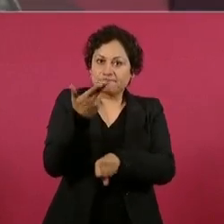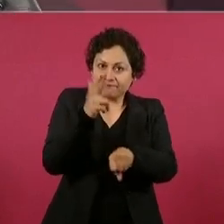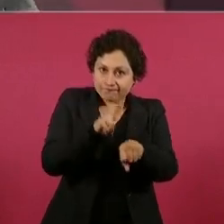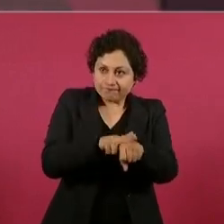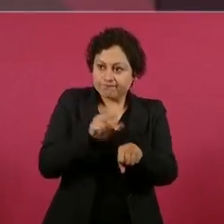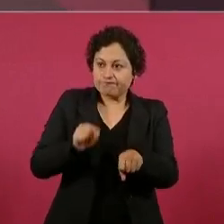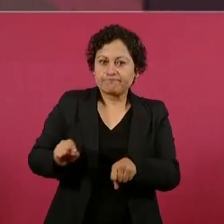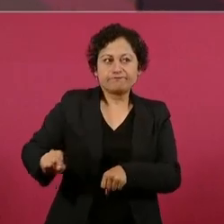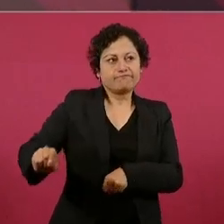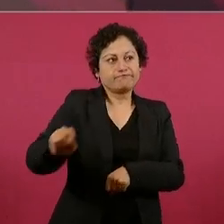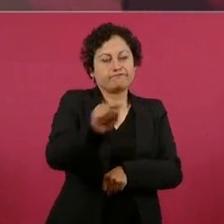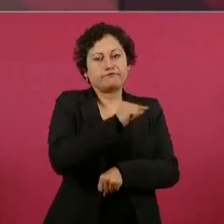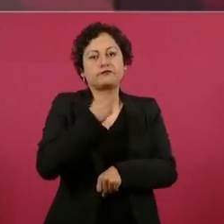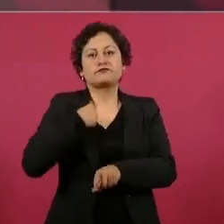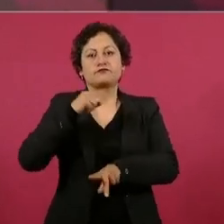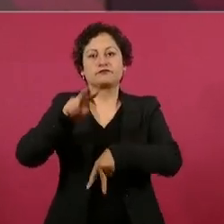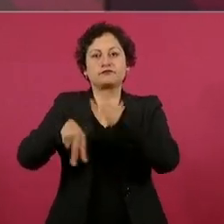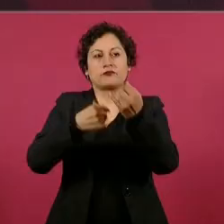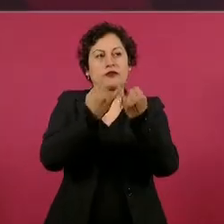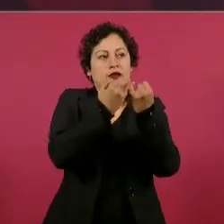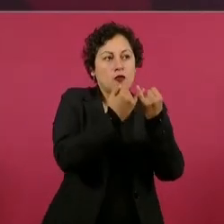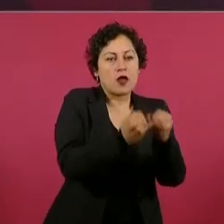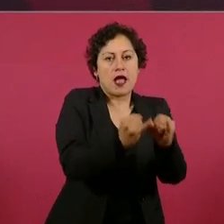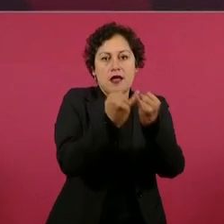hospitales. Tengo que inaugurar hospital